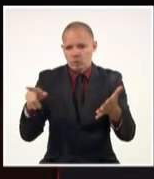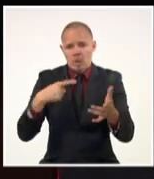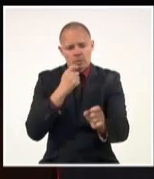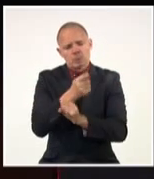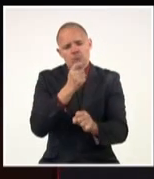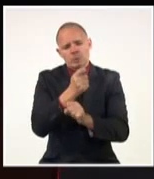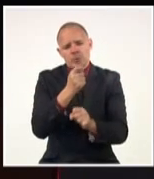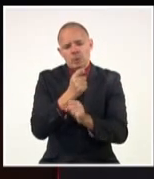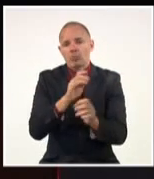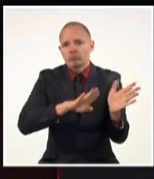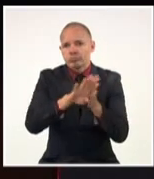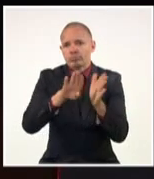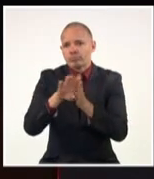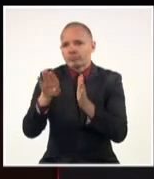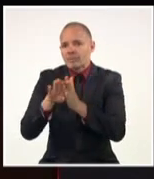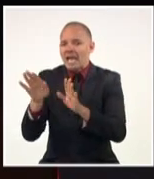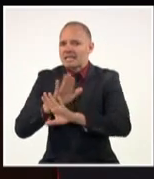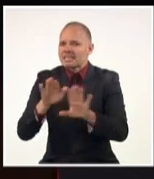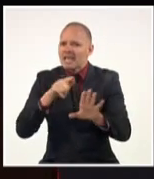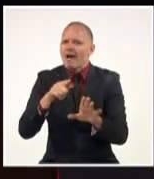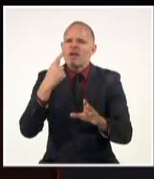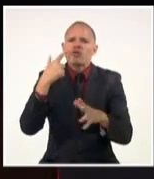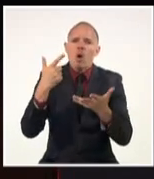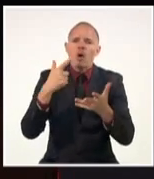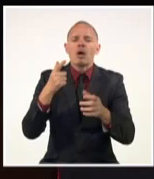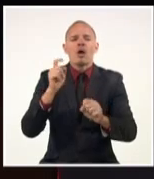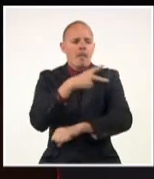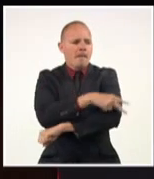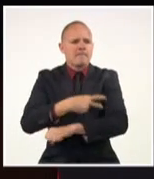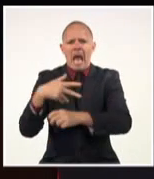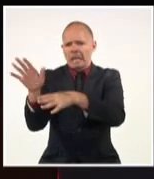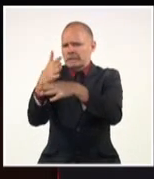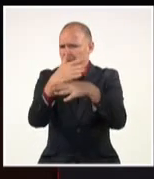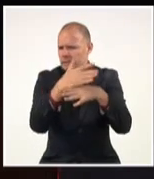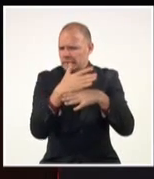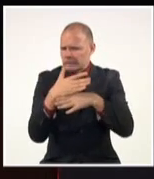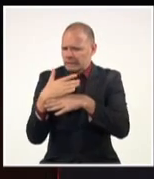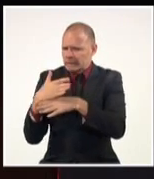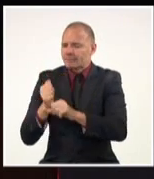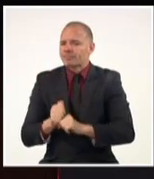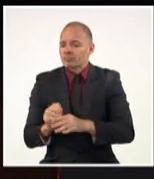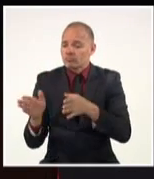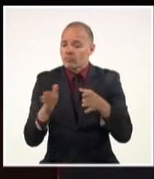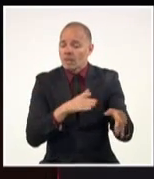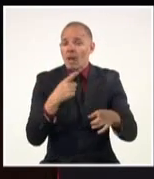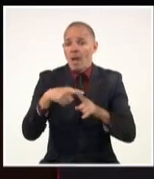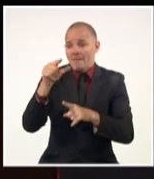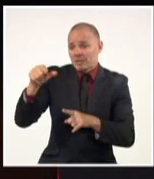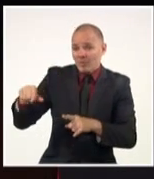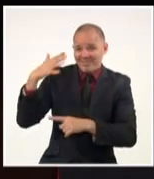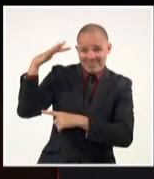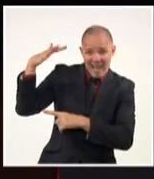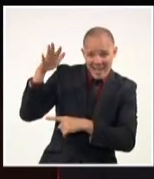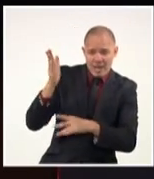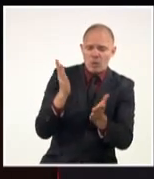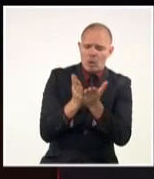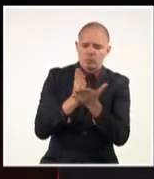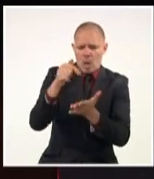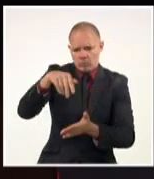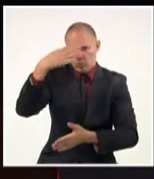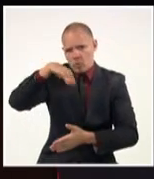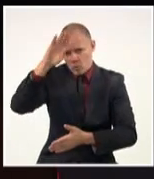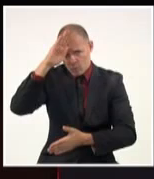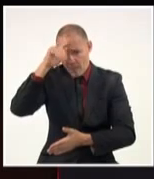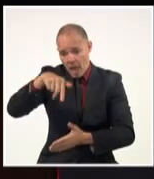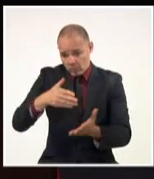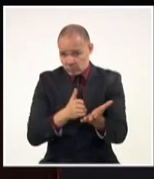de 70.000 estudiantes extranjeros se han graduado en Cuba y actualmente más de 3.000 realizan estudios en nuestra